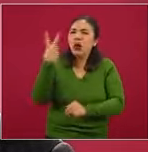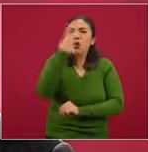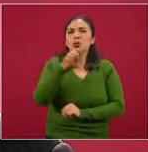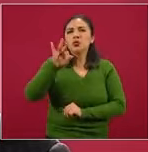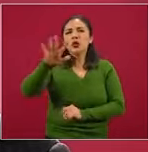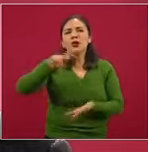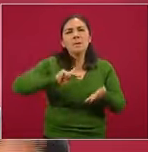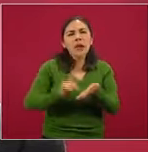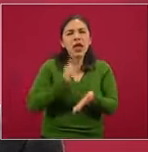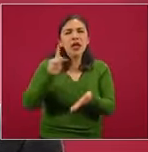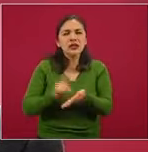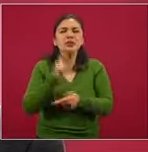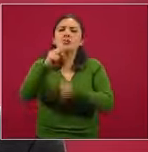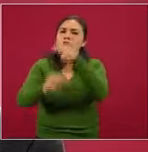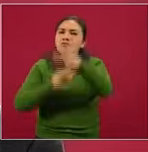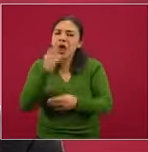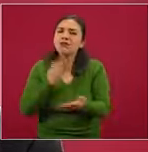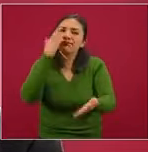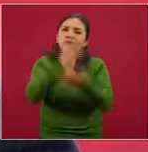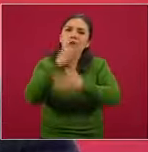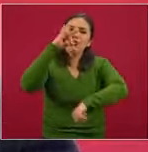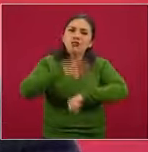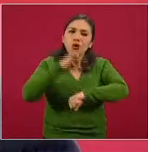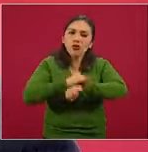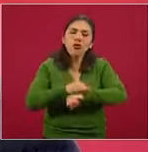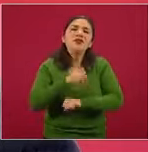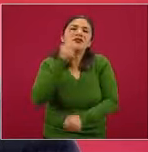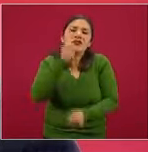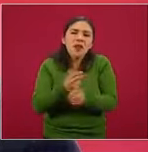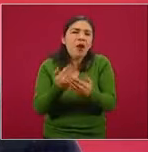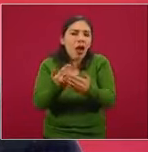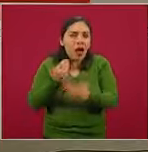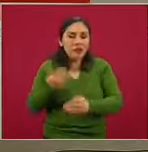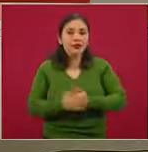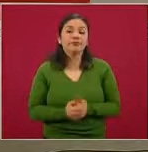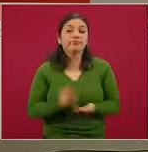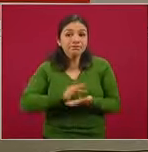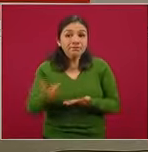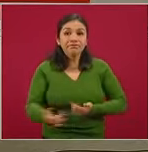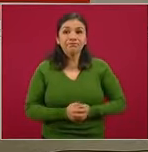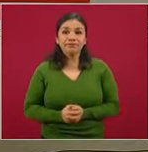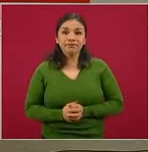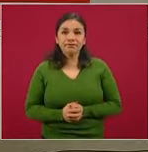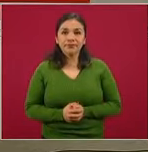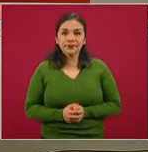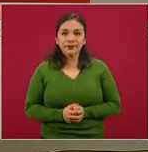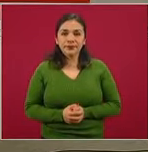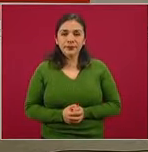245 conferencias, acudir a atención médica lo más pronto posible. Muchas gracias.